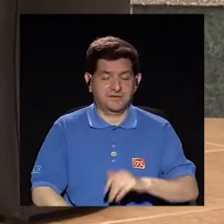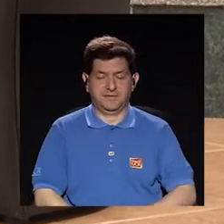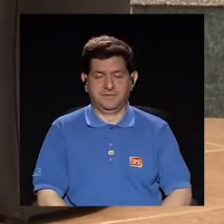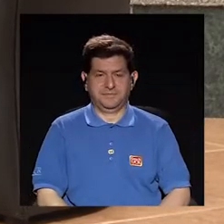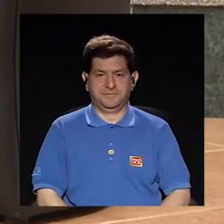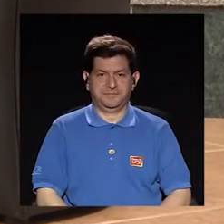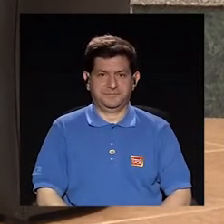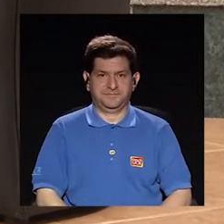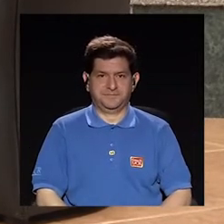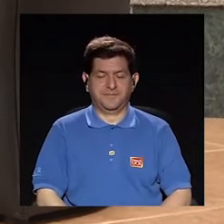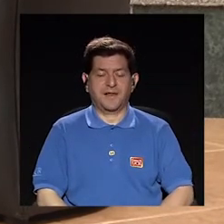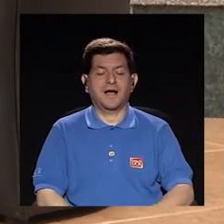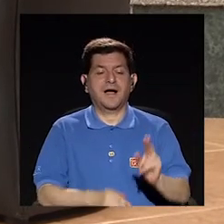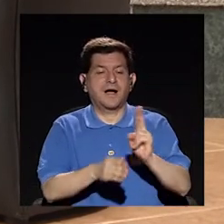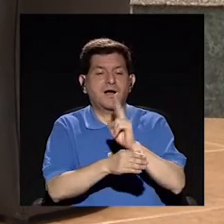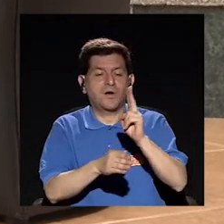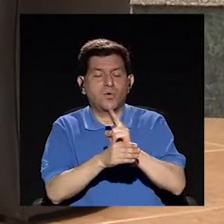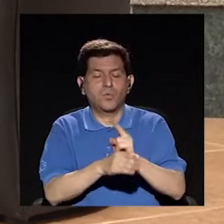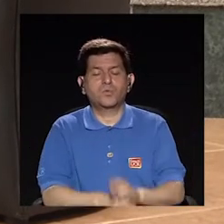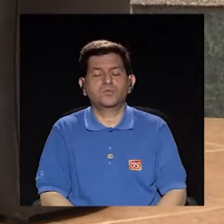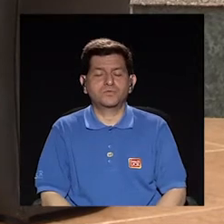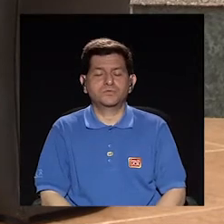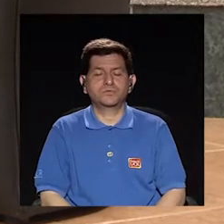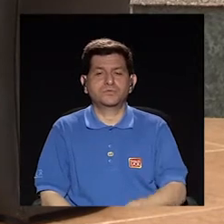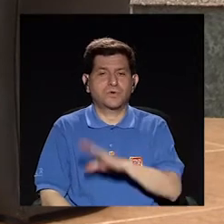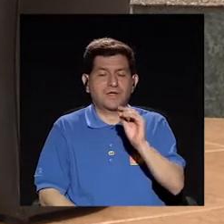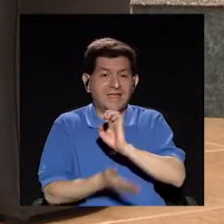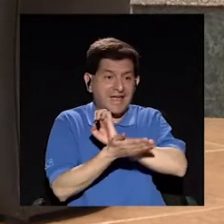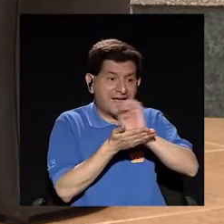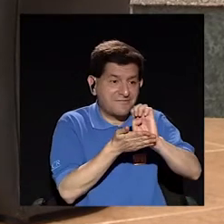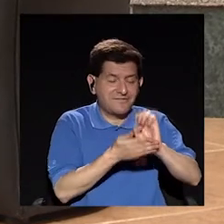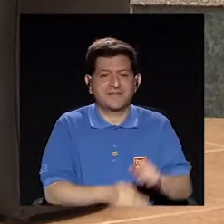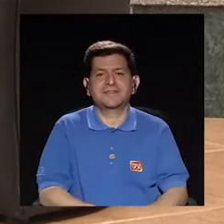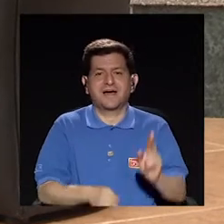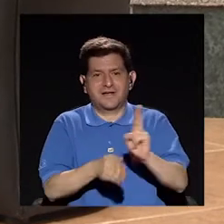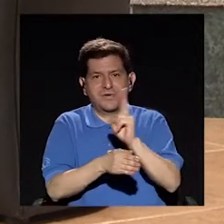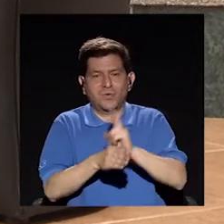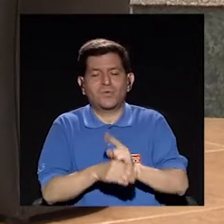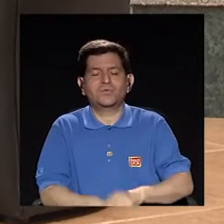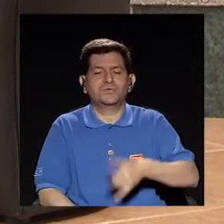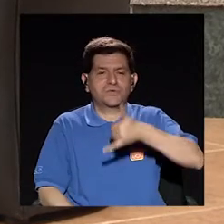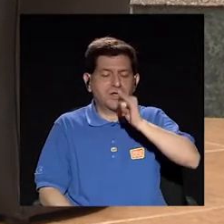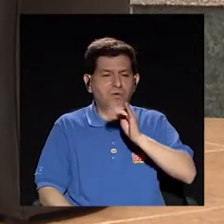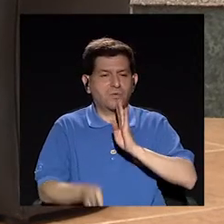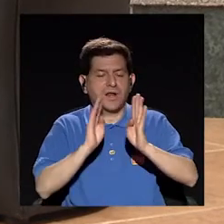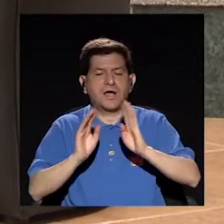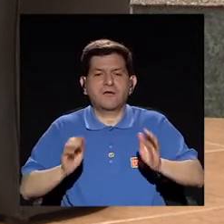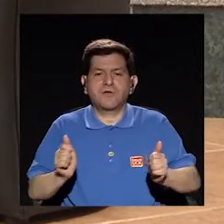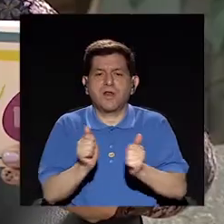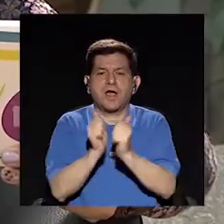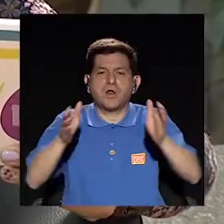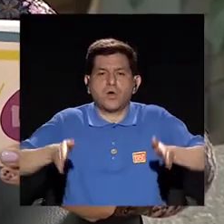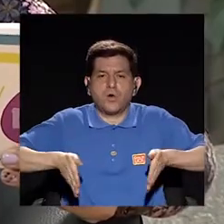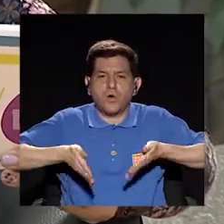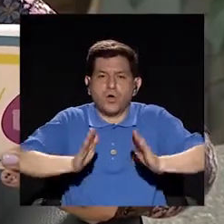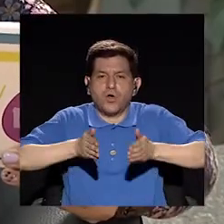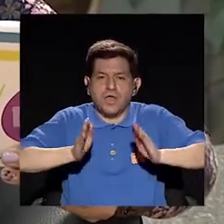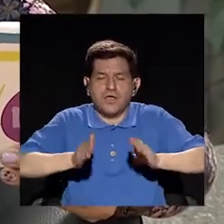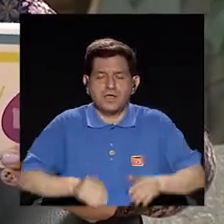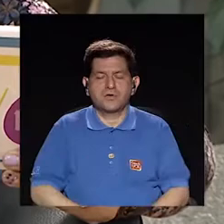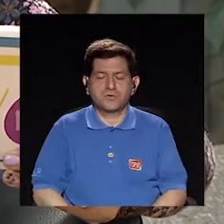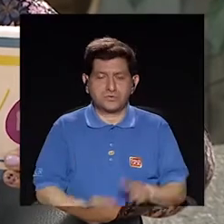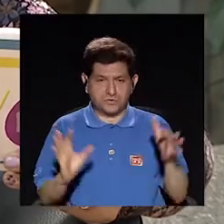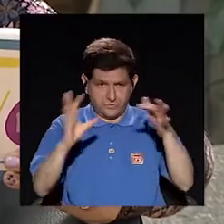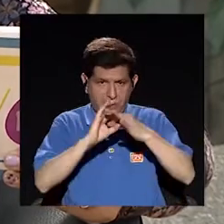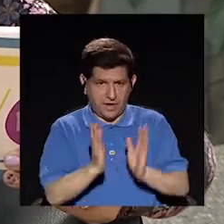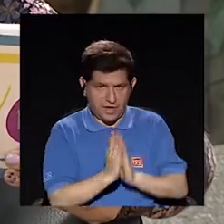de el consumo y la prevención del consumo del alcohol, de cómo conversar esto con nuestros hijos acerca del